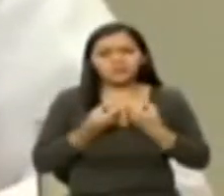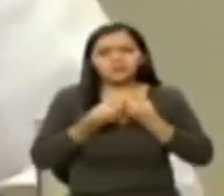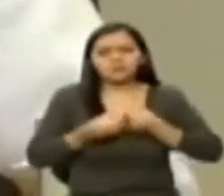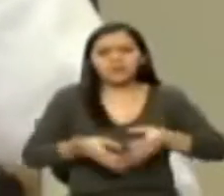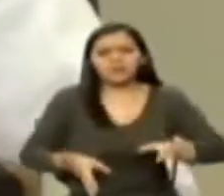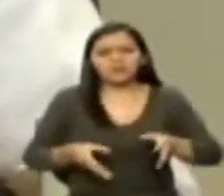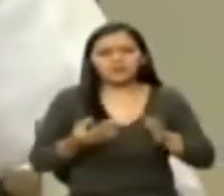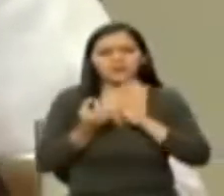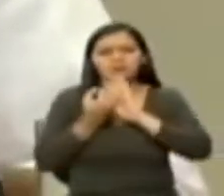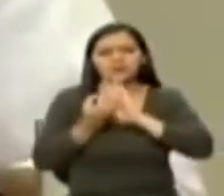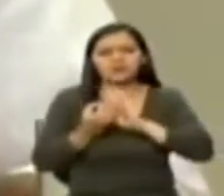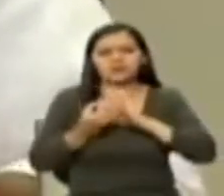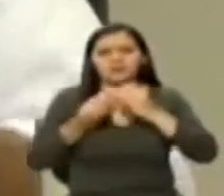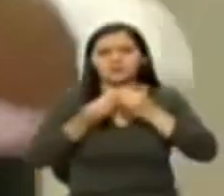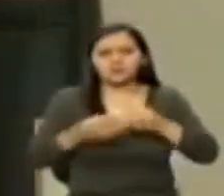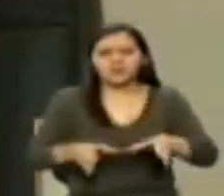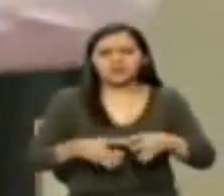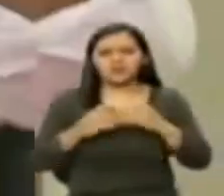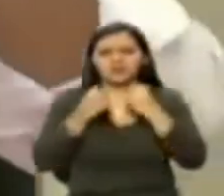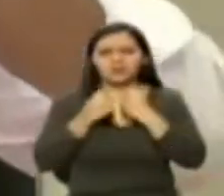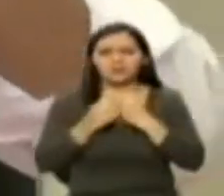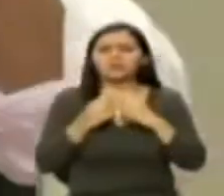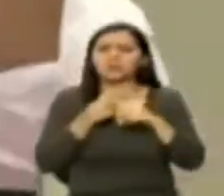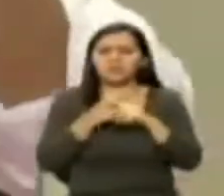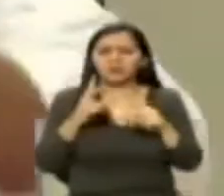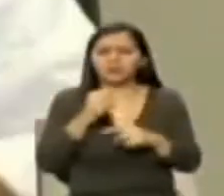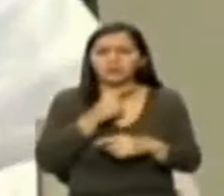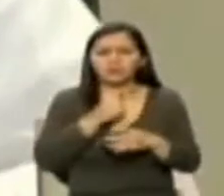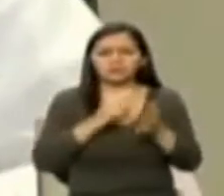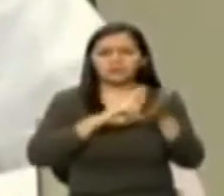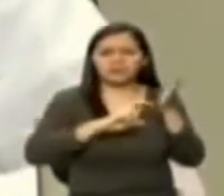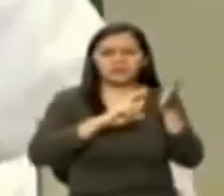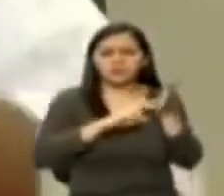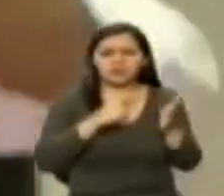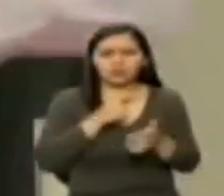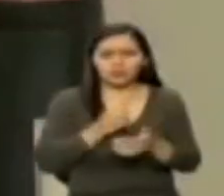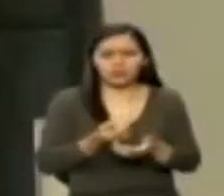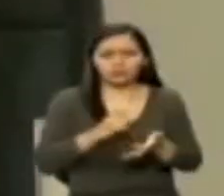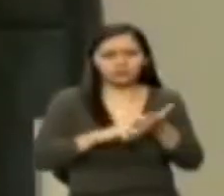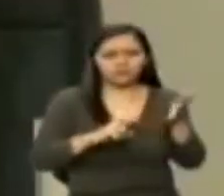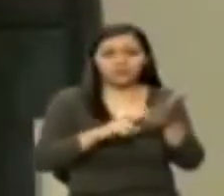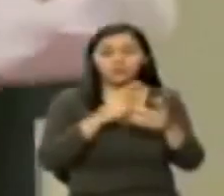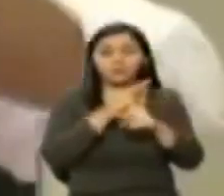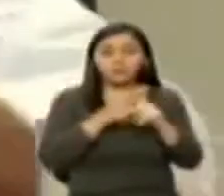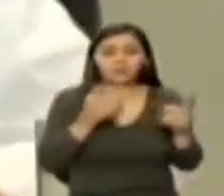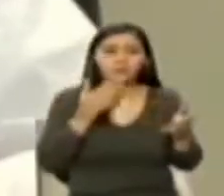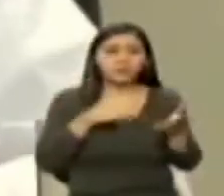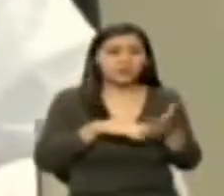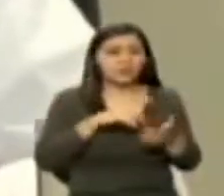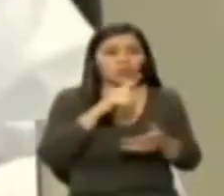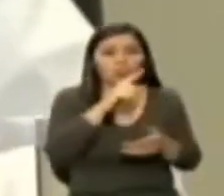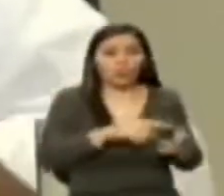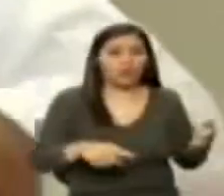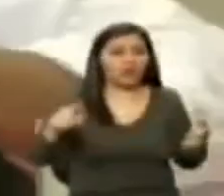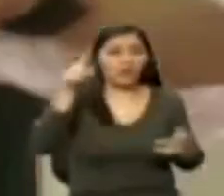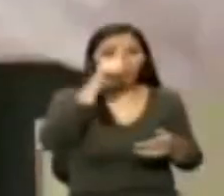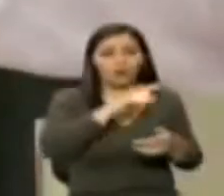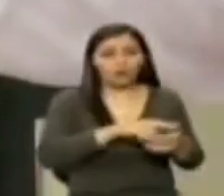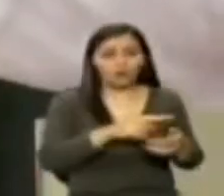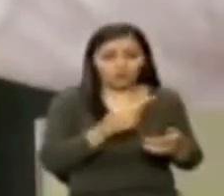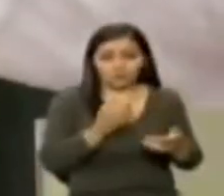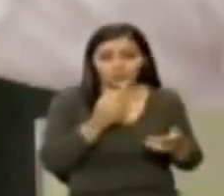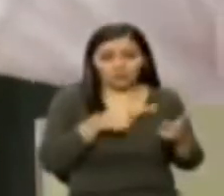porque esto nos da riqueza. Claro, a nadie le gusta minería, a mí tampoco me gusta, pero yo prefiero ver de repente un hueco en la selva a que la gente